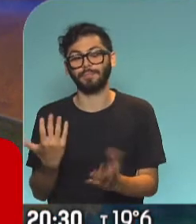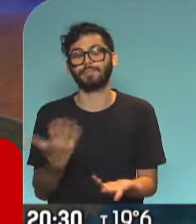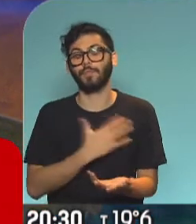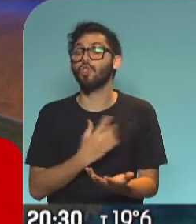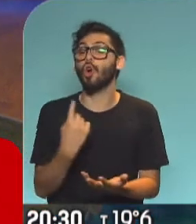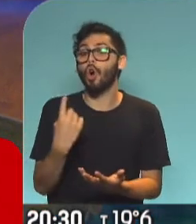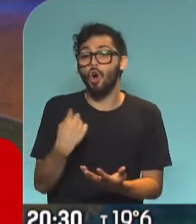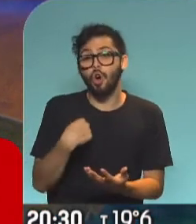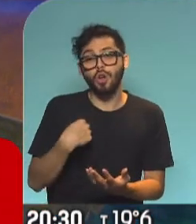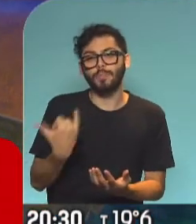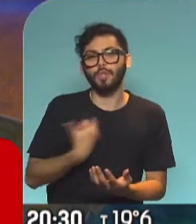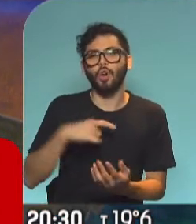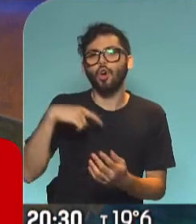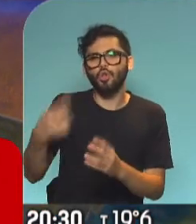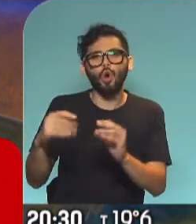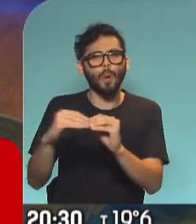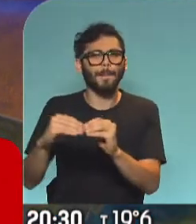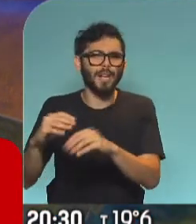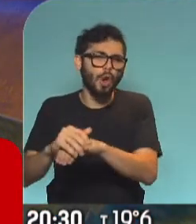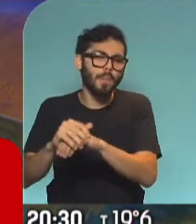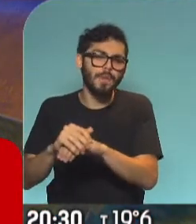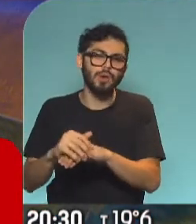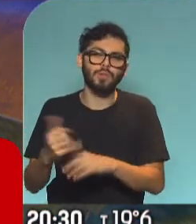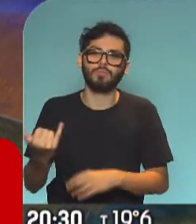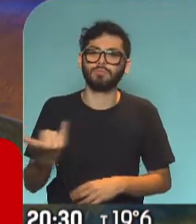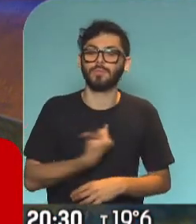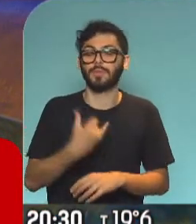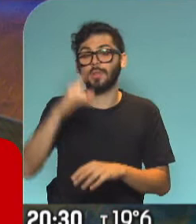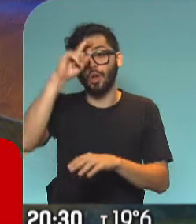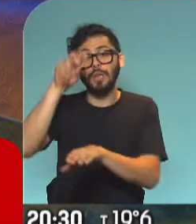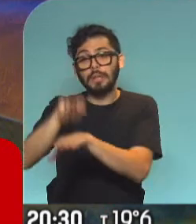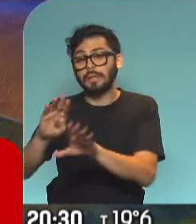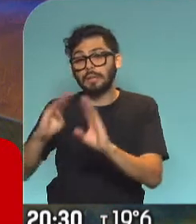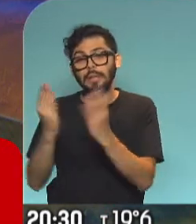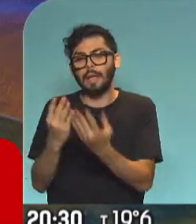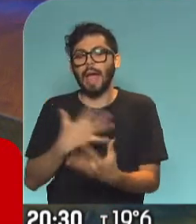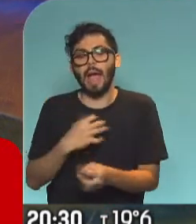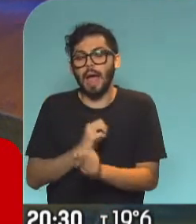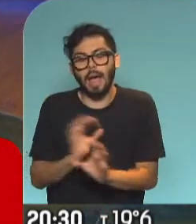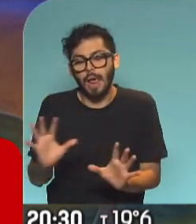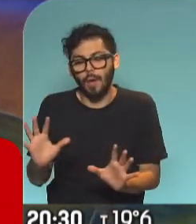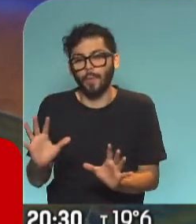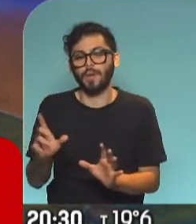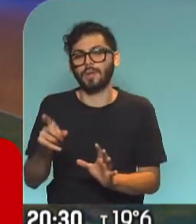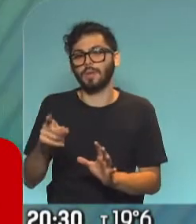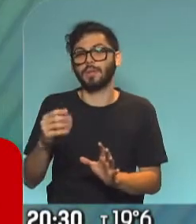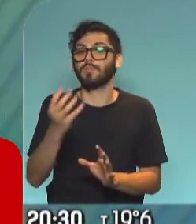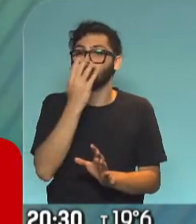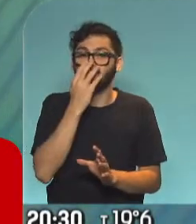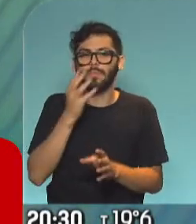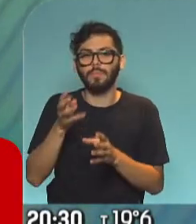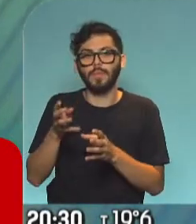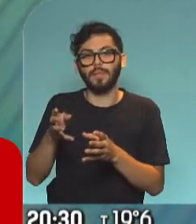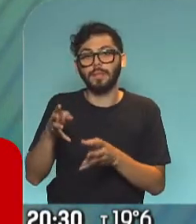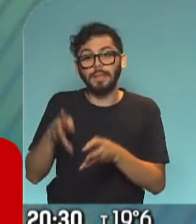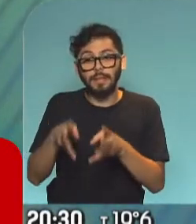comunicaron otro colega amigo, en terapia intensiva, muy grave, con un sistema de